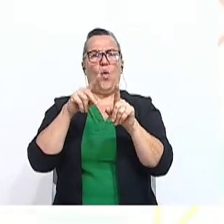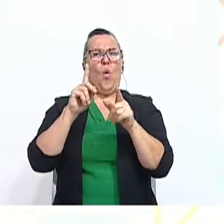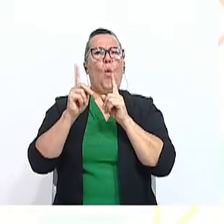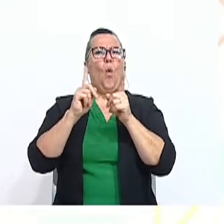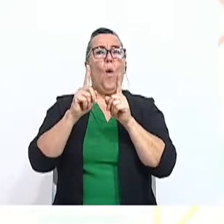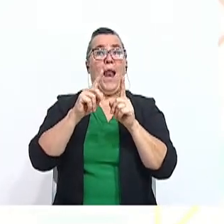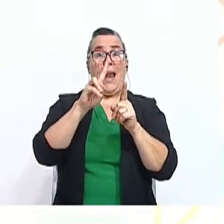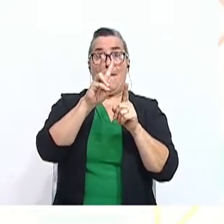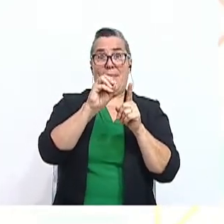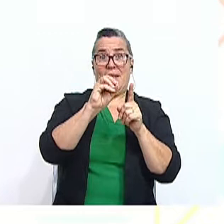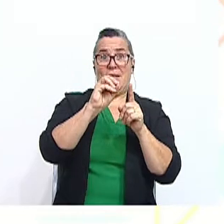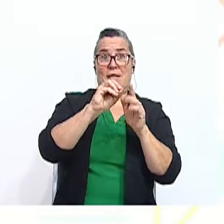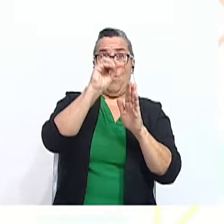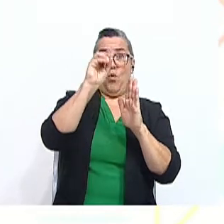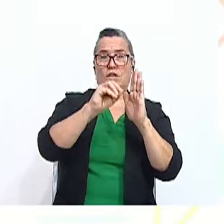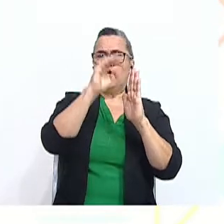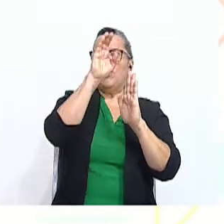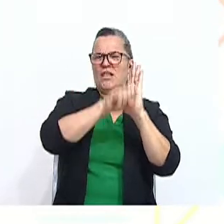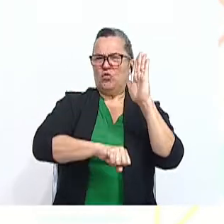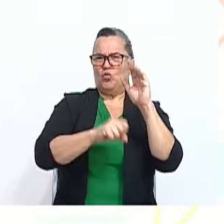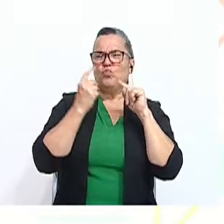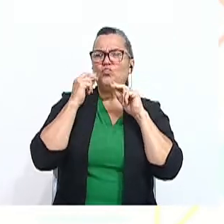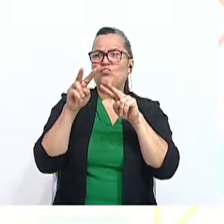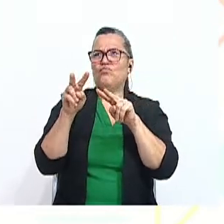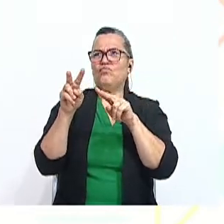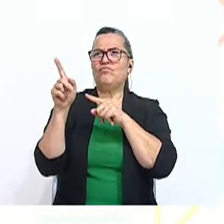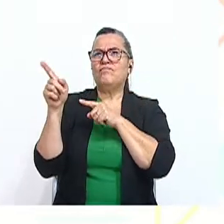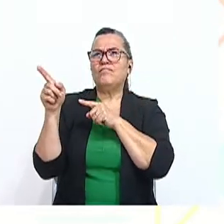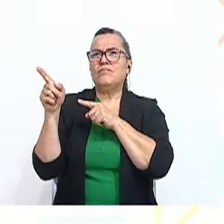del 20%, observemos lo siguiente.